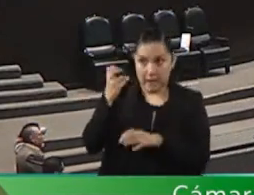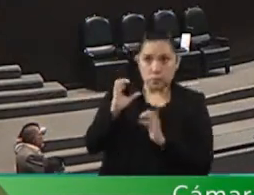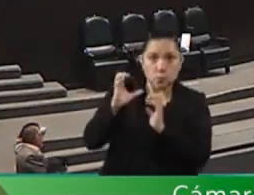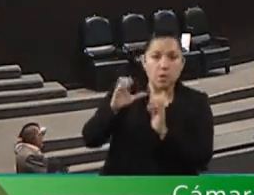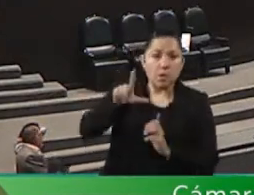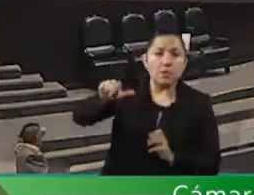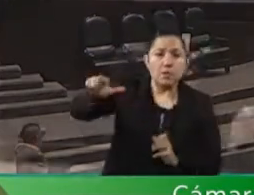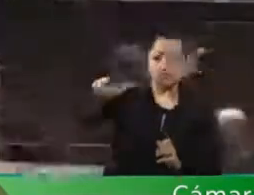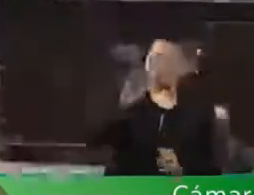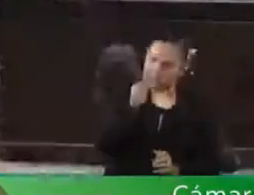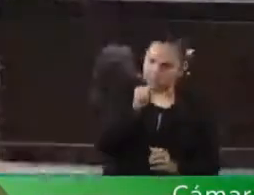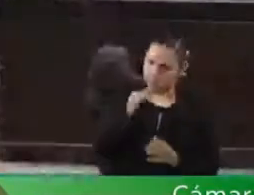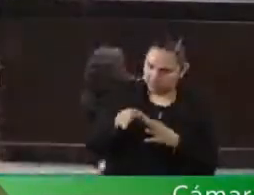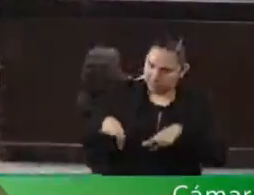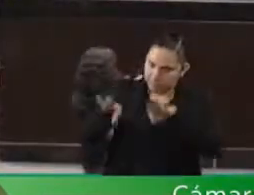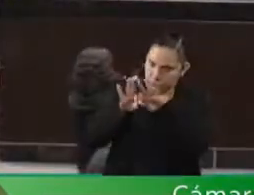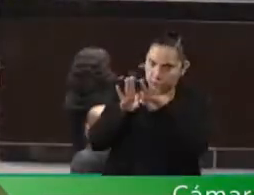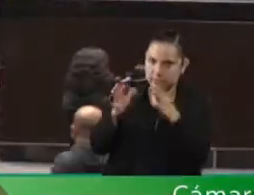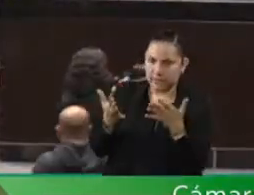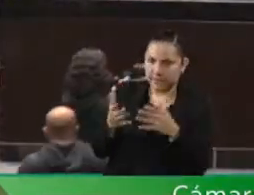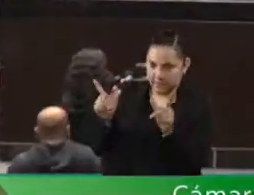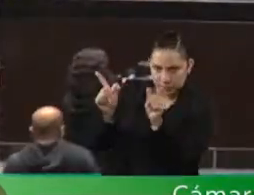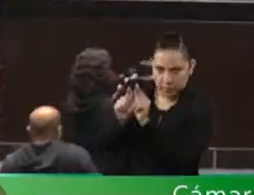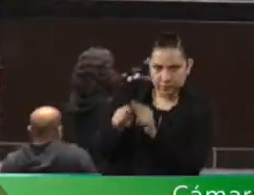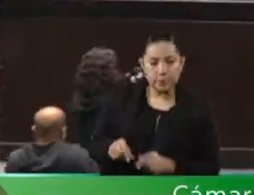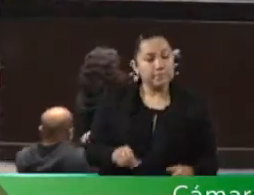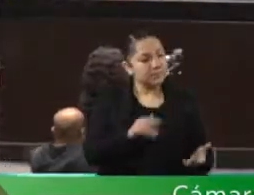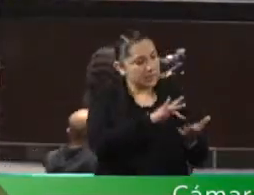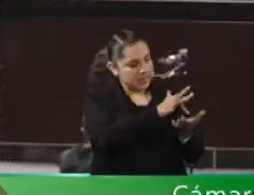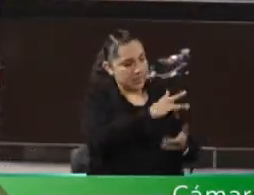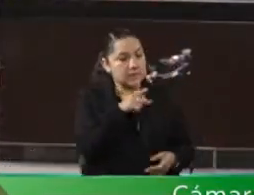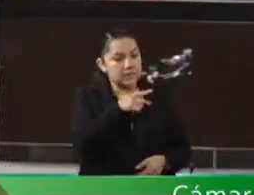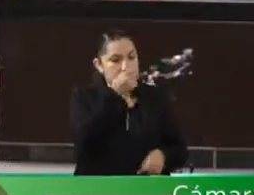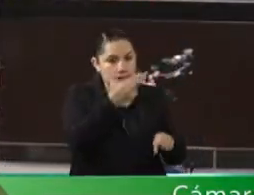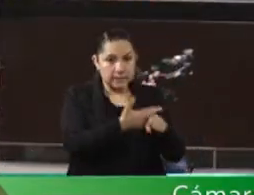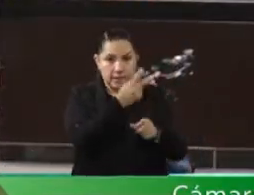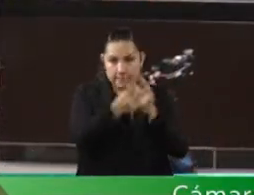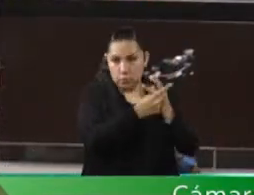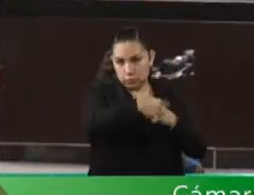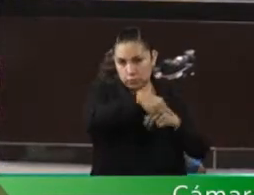Consulte la Secretaría de la Asamblea en votación económica si se admite discusión.